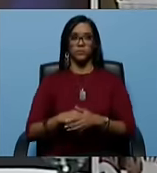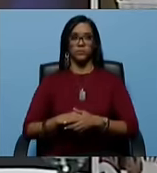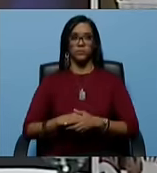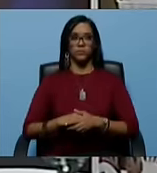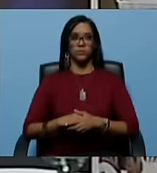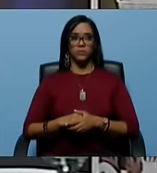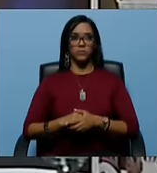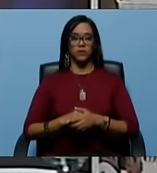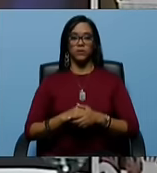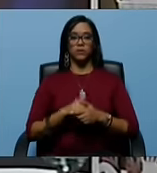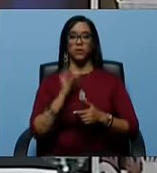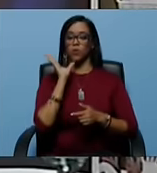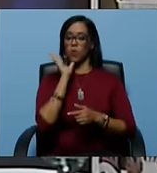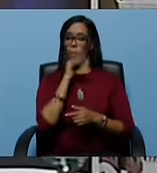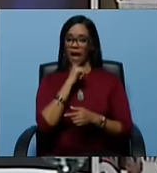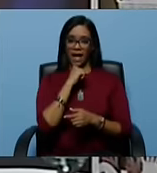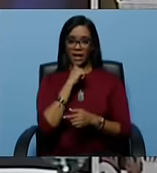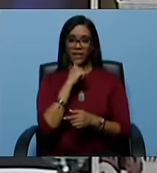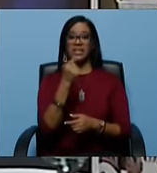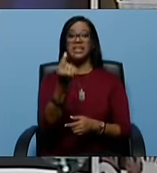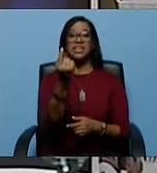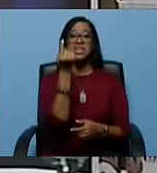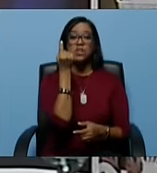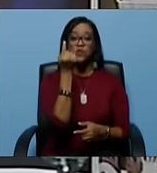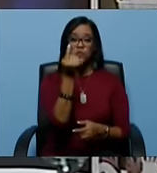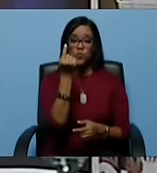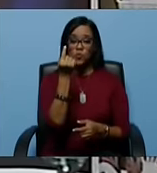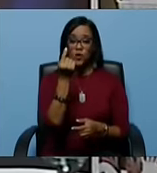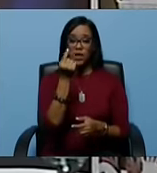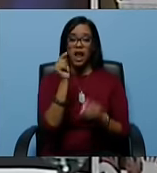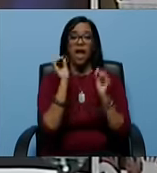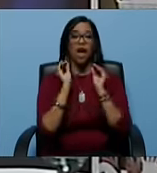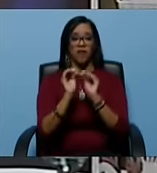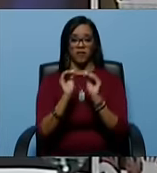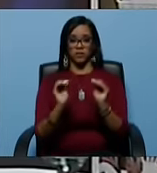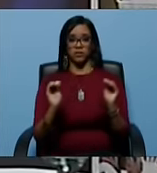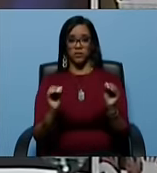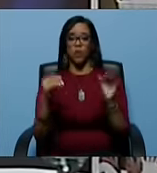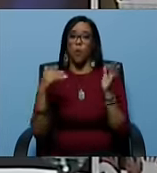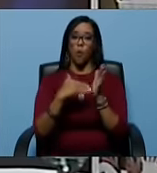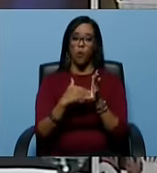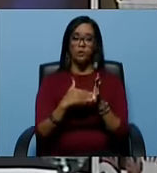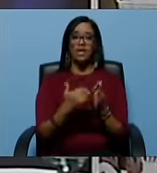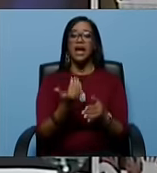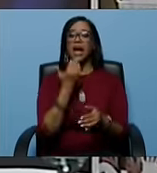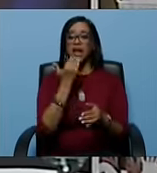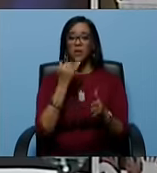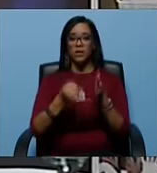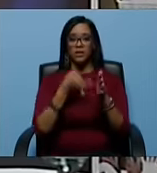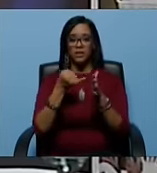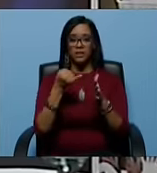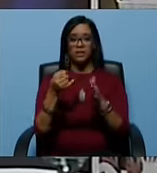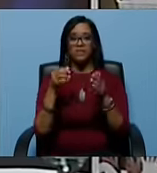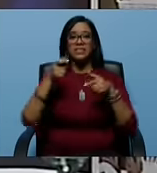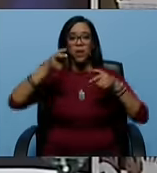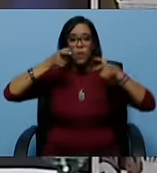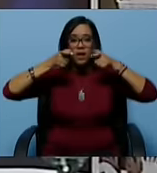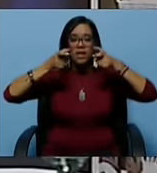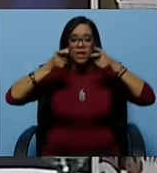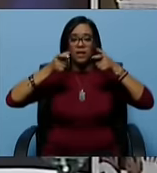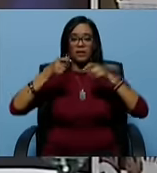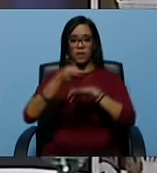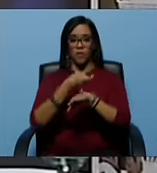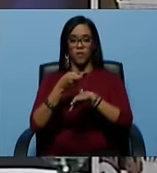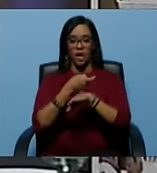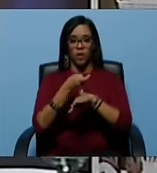No hay a este momento ni una sola denuncia contra algún organismo de seguridad del Estado